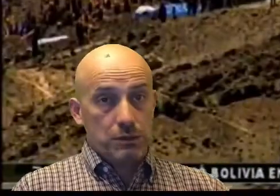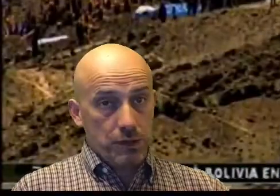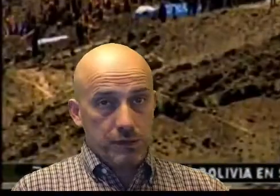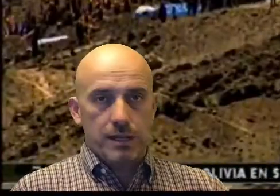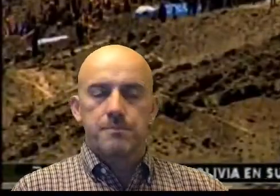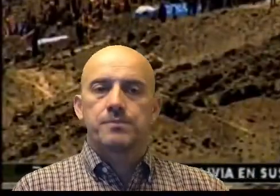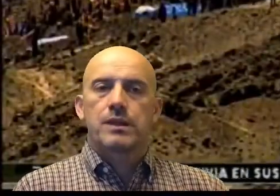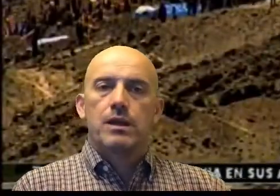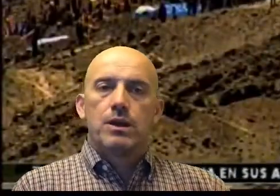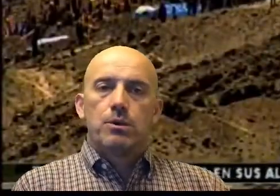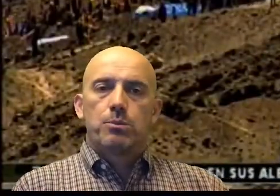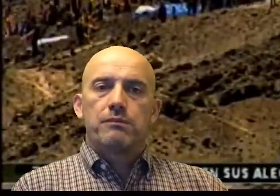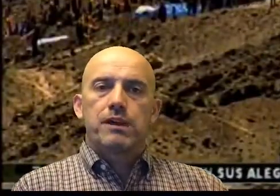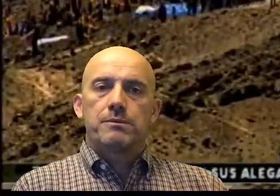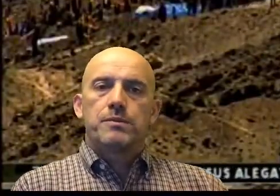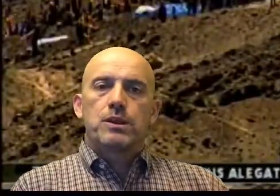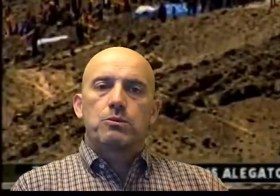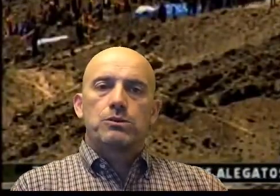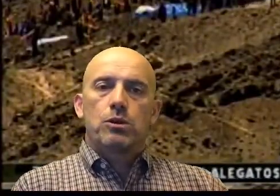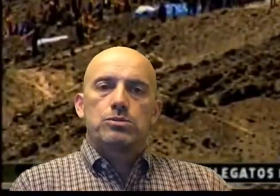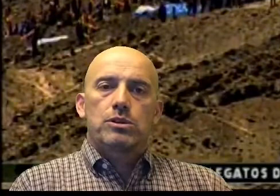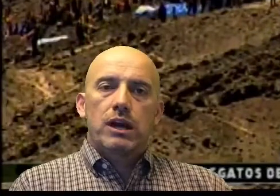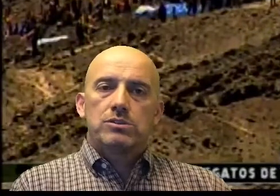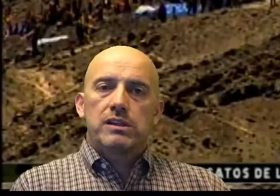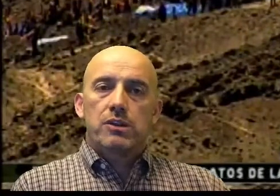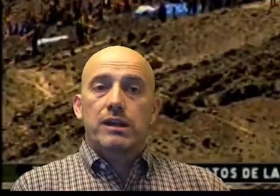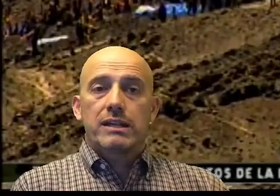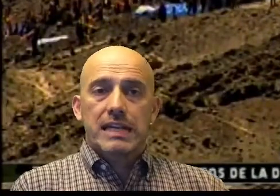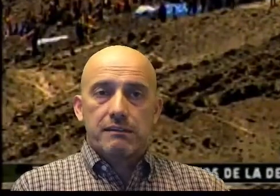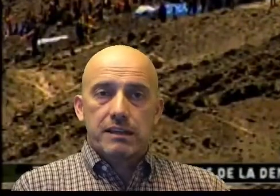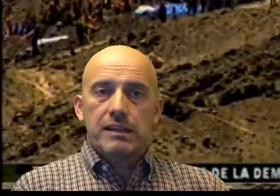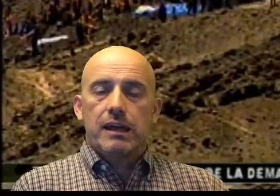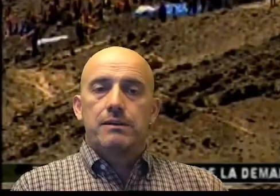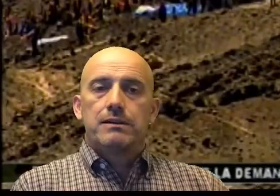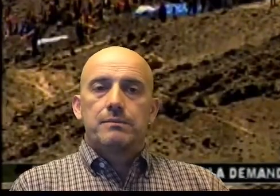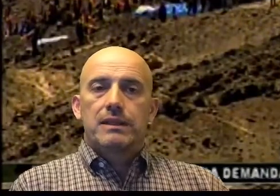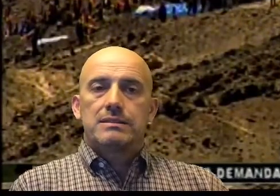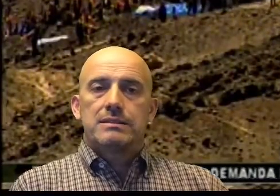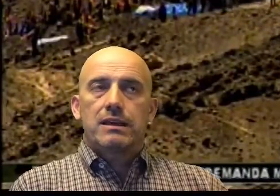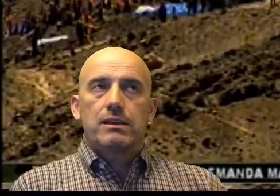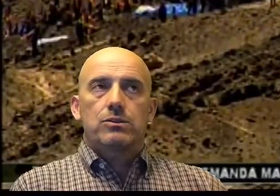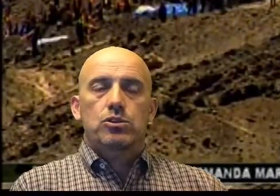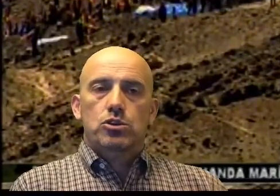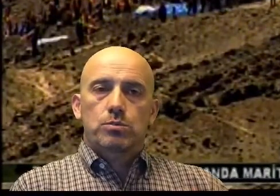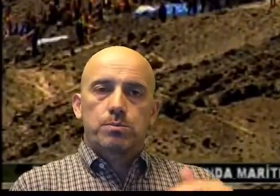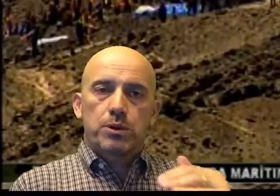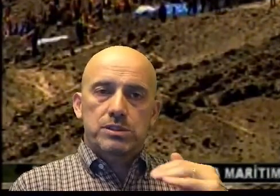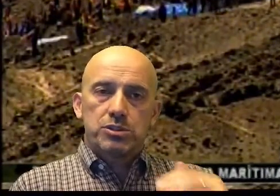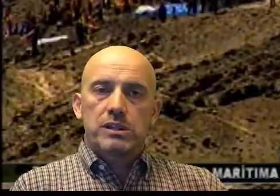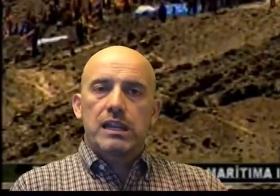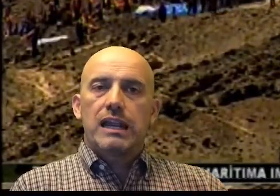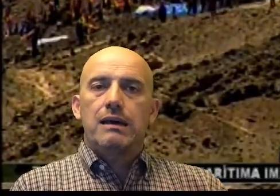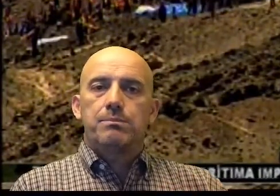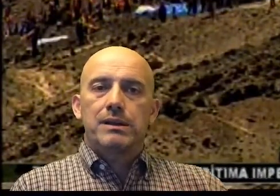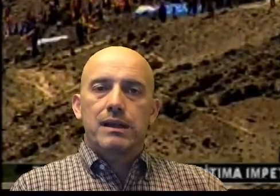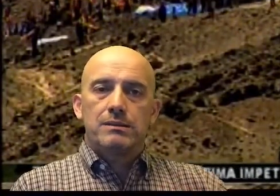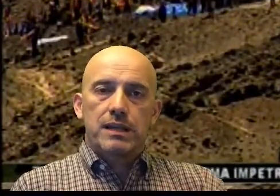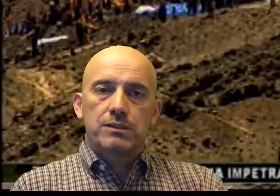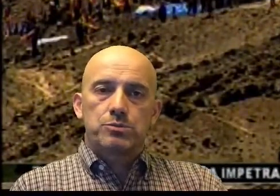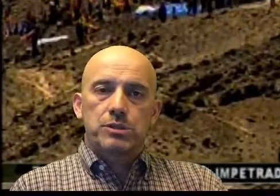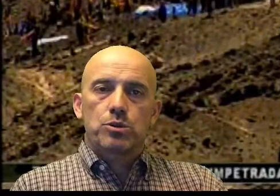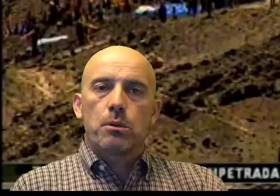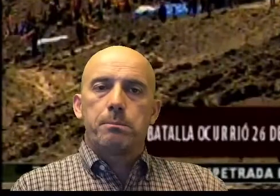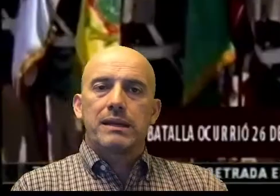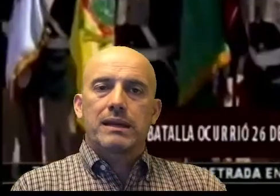la gran victoria boliviana pues bien cuando los soldados chilenos que han de caballería se posicionan en la